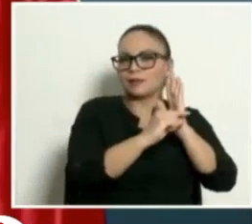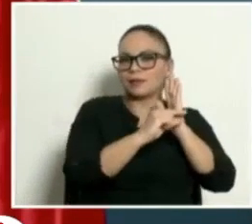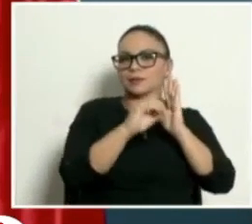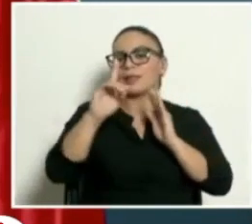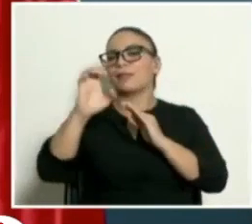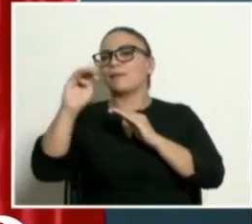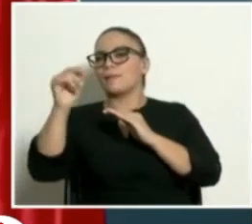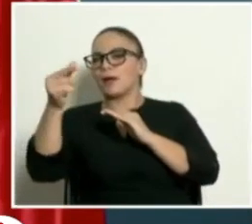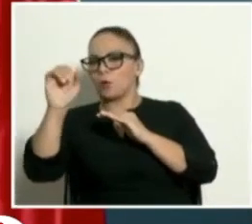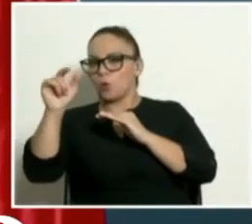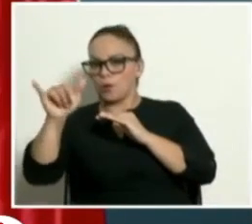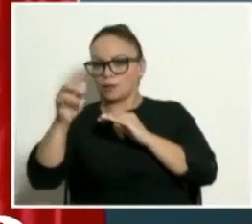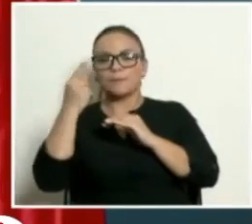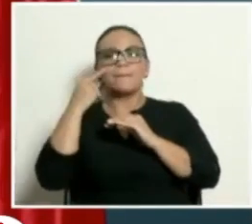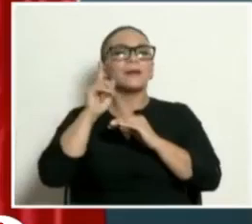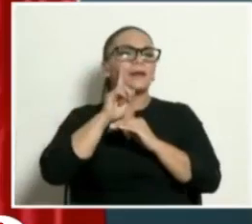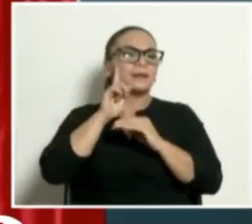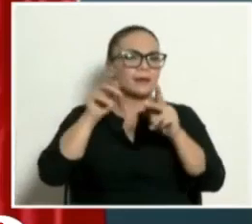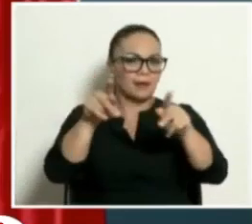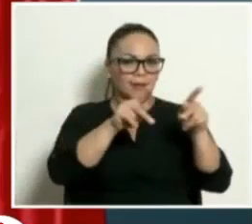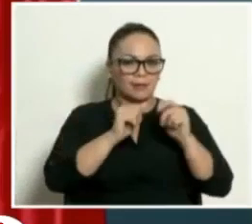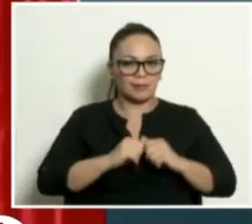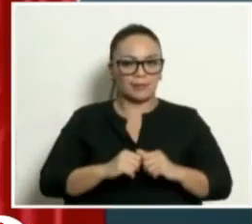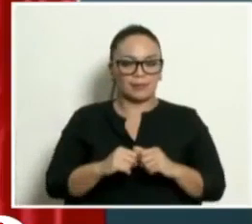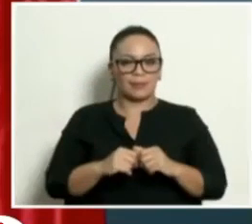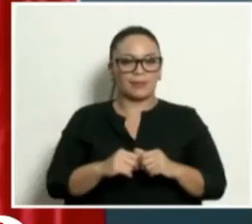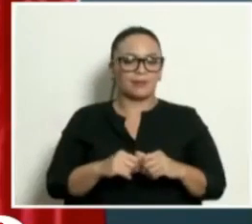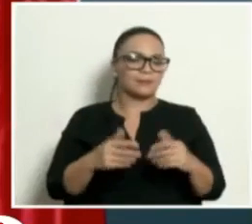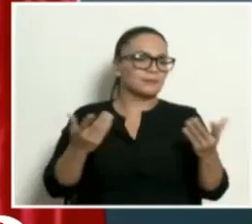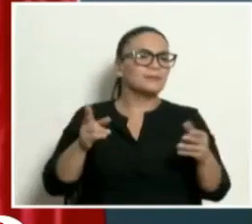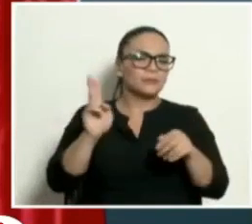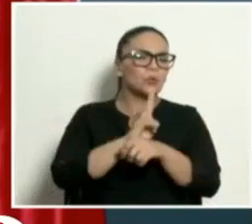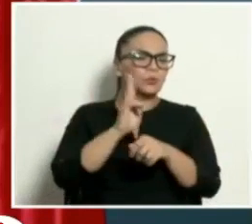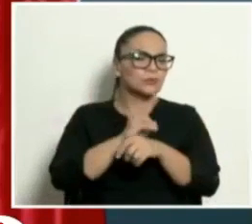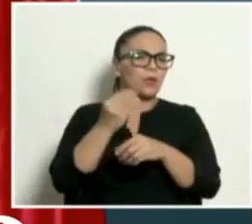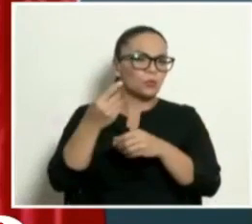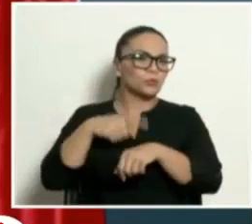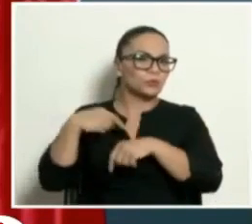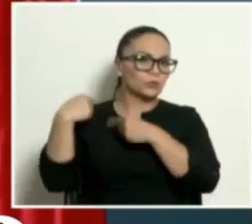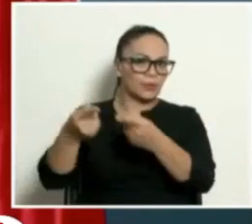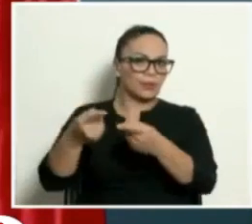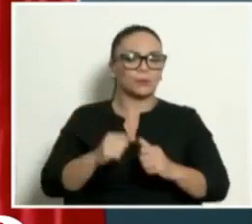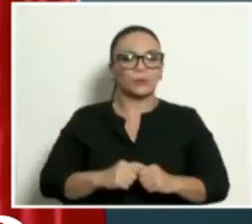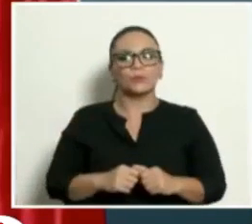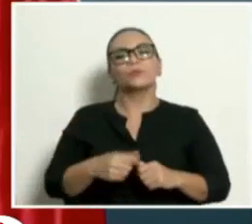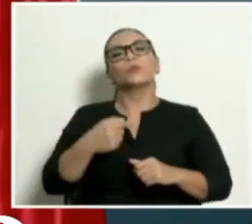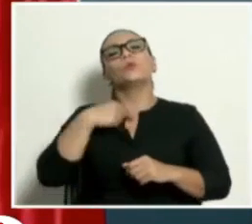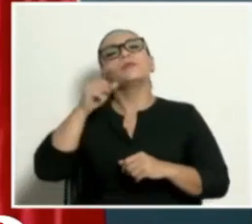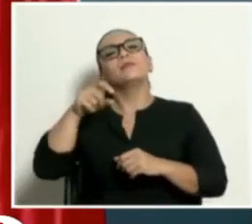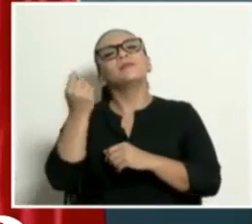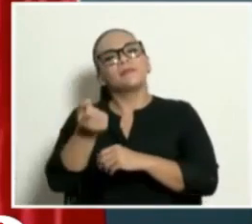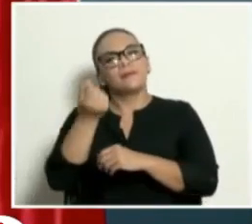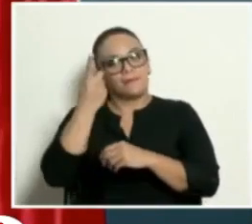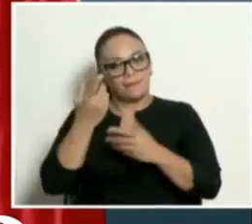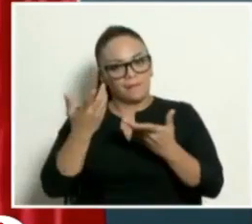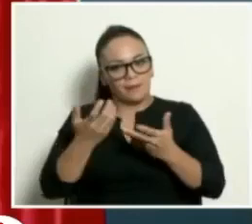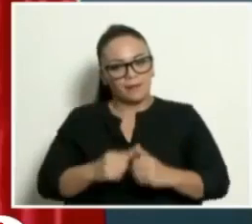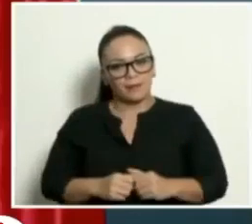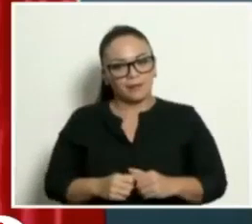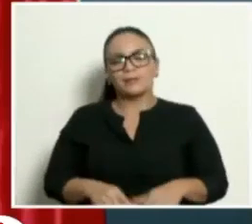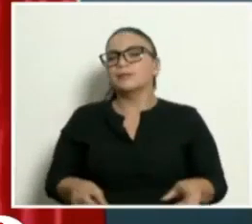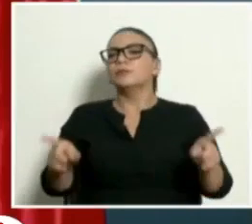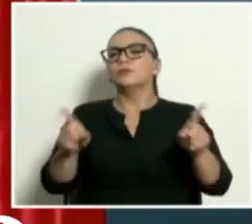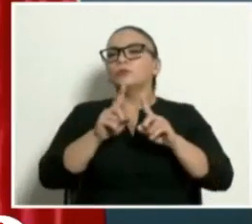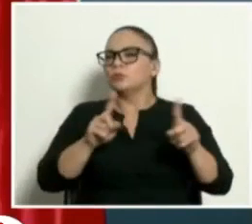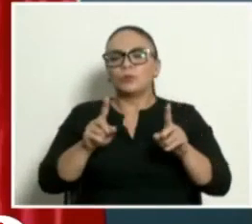demagógicas para engañar a la gente, porque así se han usado mucho. Uno tiene que entender que no se trata